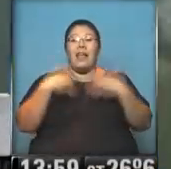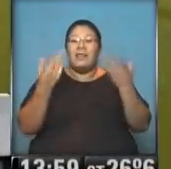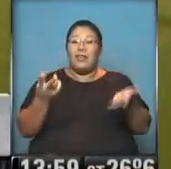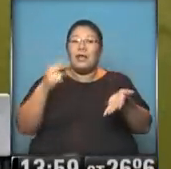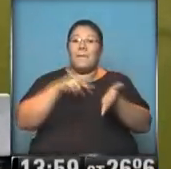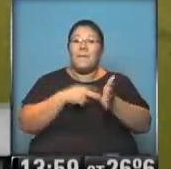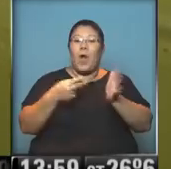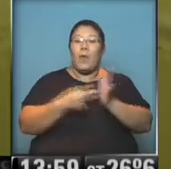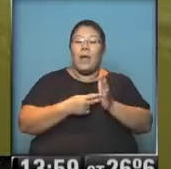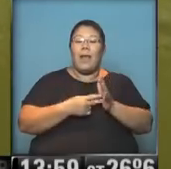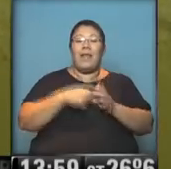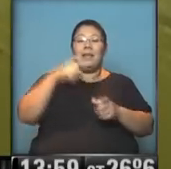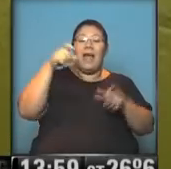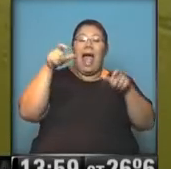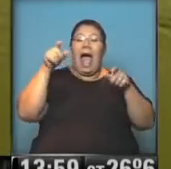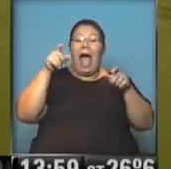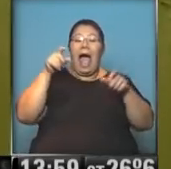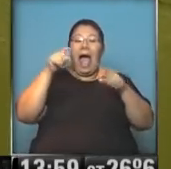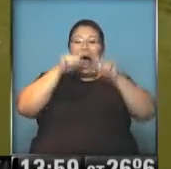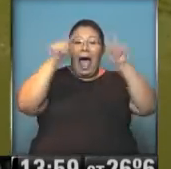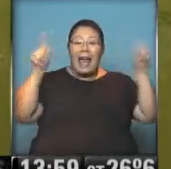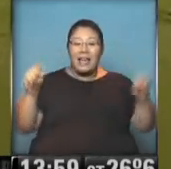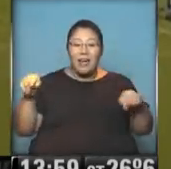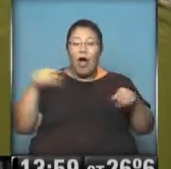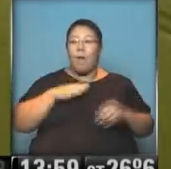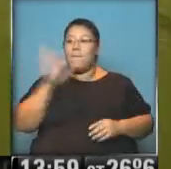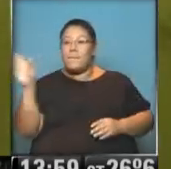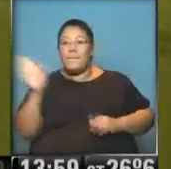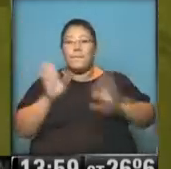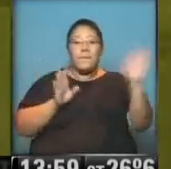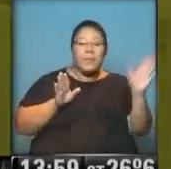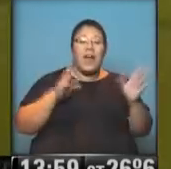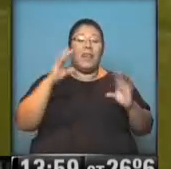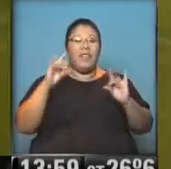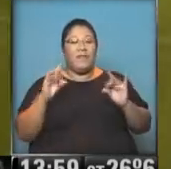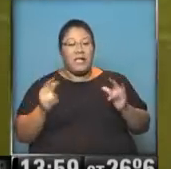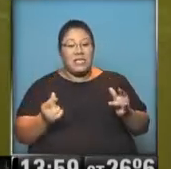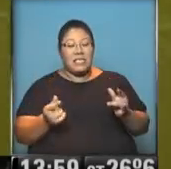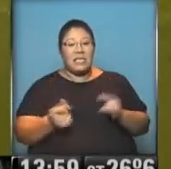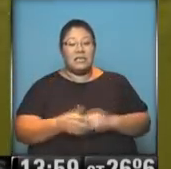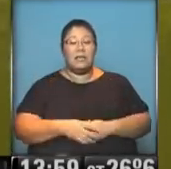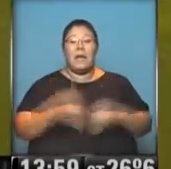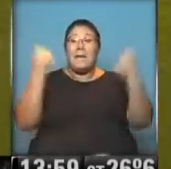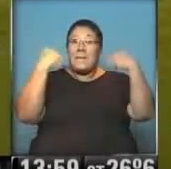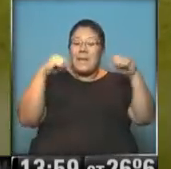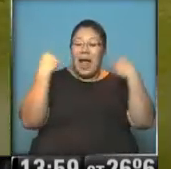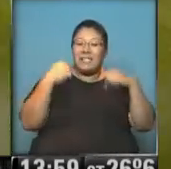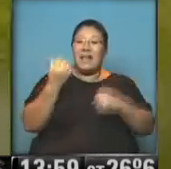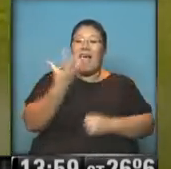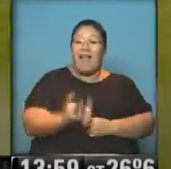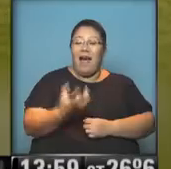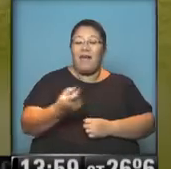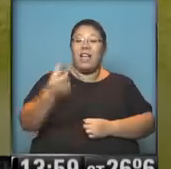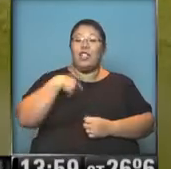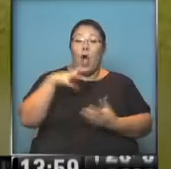para ir de palo a palo. Esta es la conclusión. Entonces Bielsa dijo, no, ya que todo grabo en cuanto al entrenamiento, me quiero quedar con una